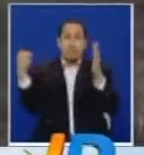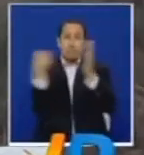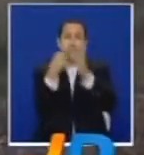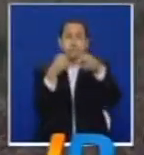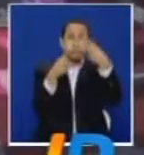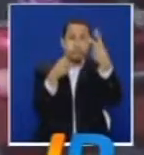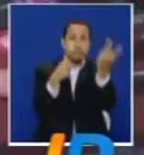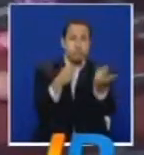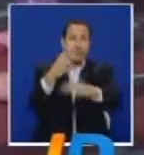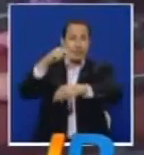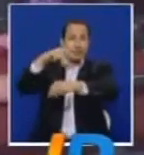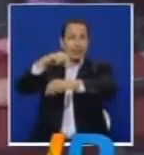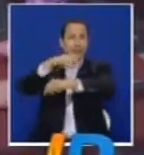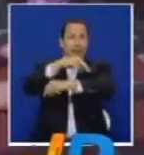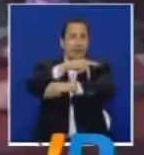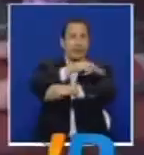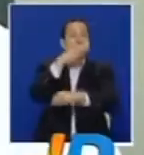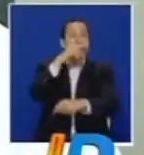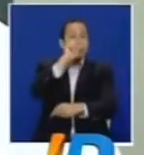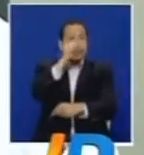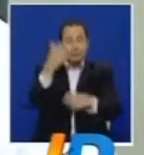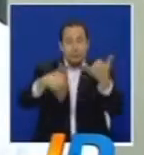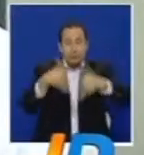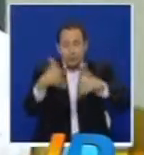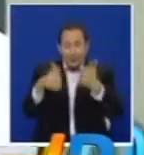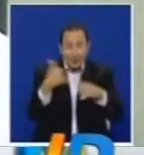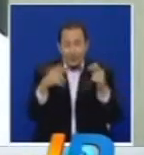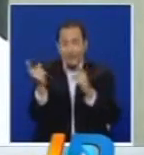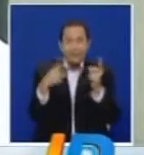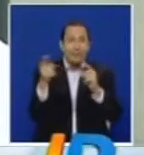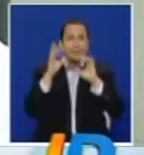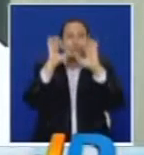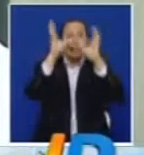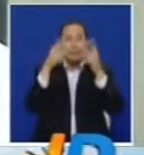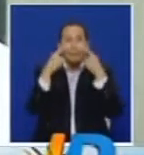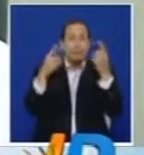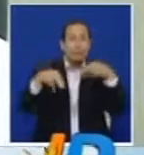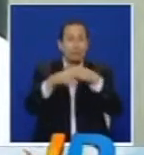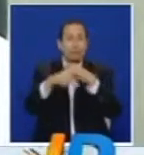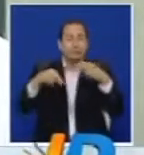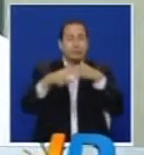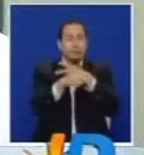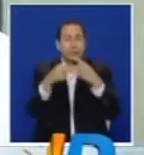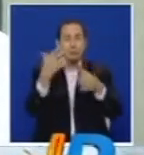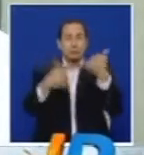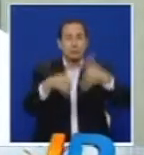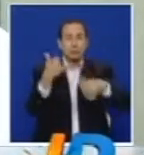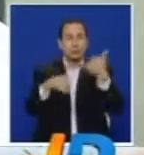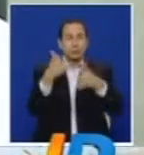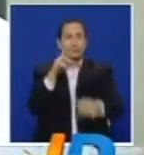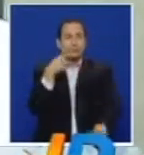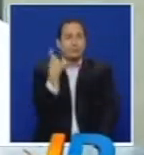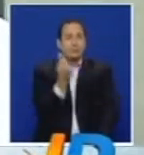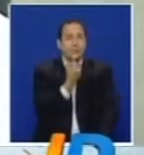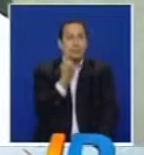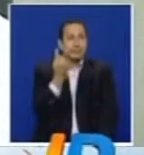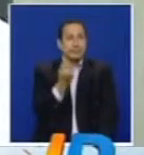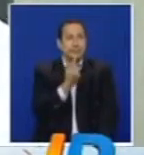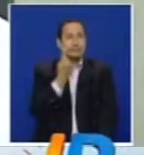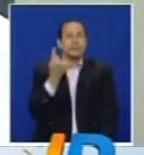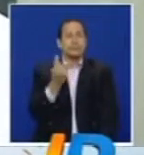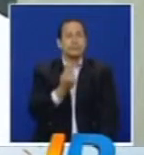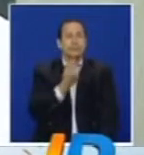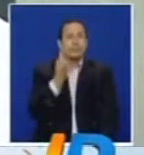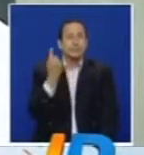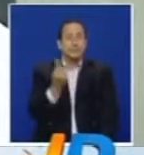andén cuando la pequeña jugaba con otras niñas. Ella estaba con unas amiguitas jugando, pero en ese momento estaba sola. En ese